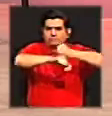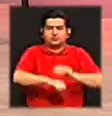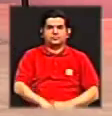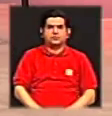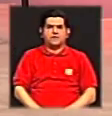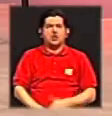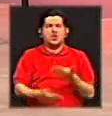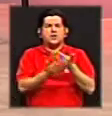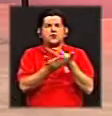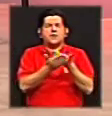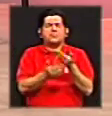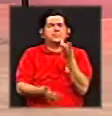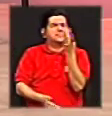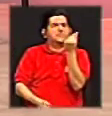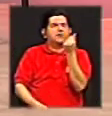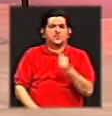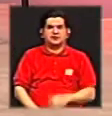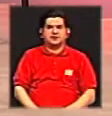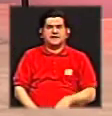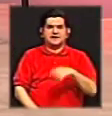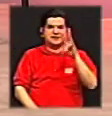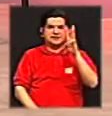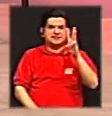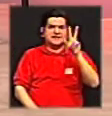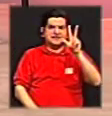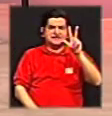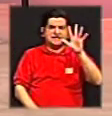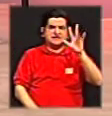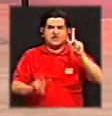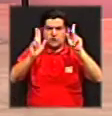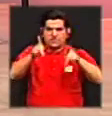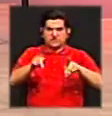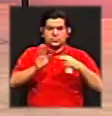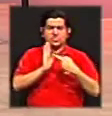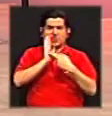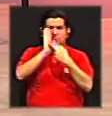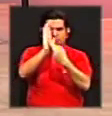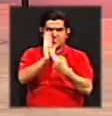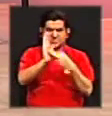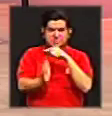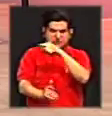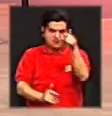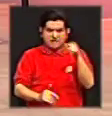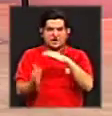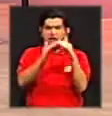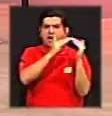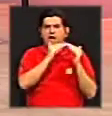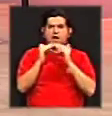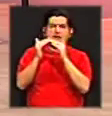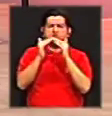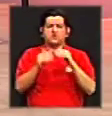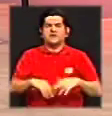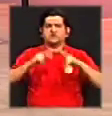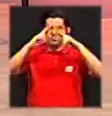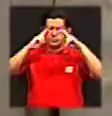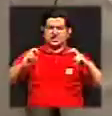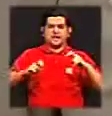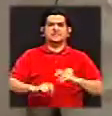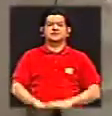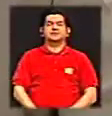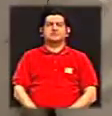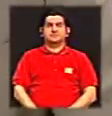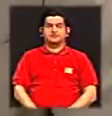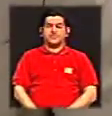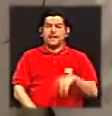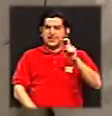con una muestra total de? 635 personas, representativa de la población de estudio. Muy bien, tenemos